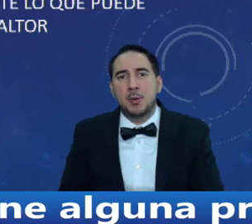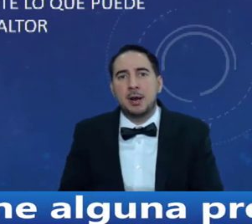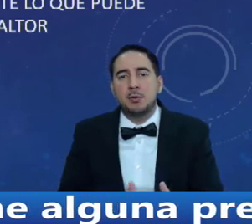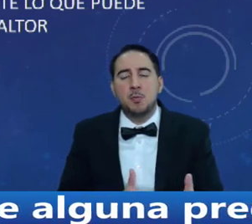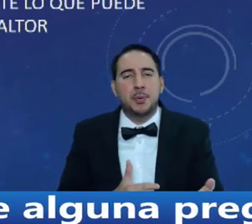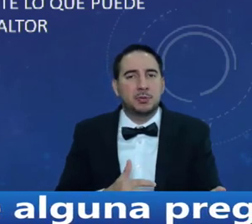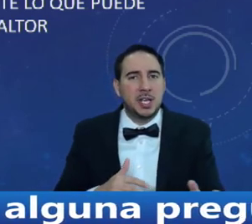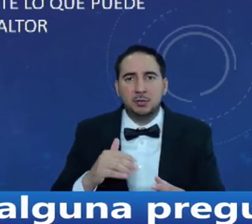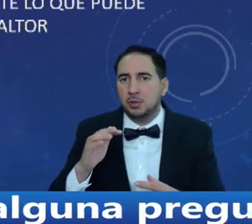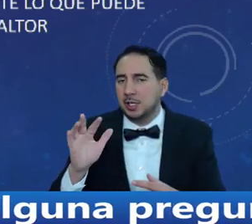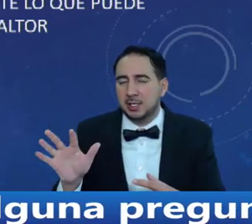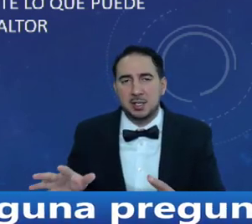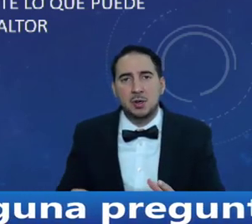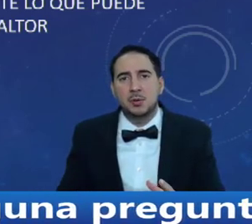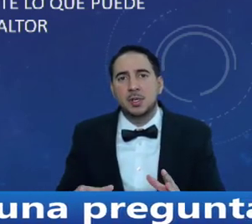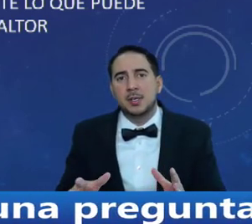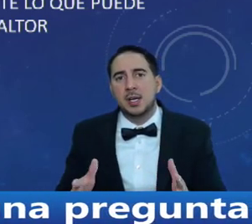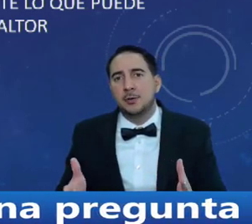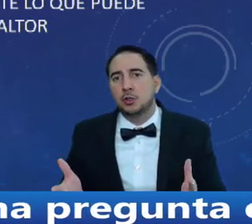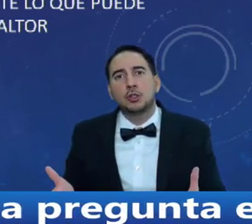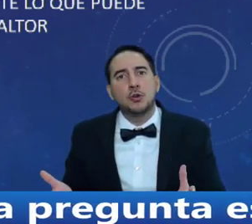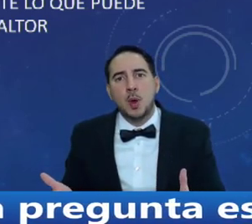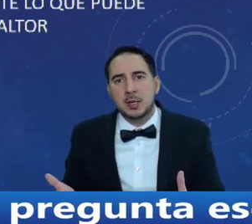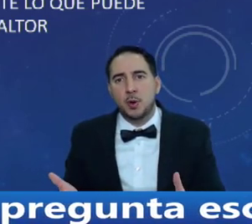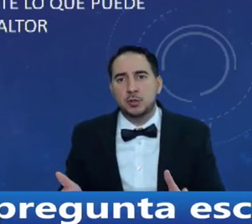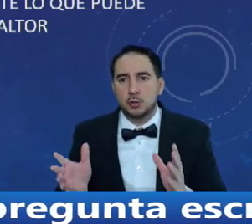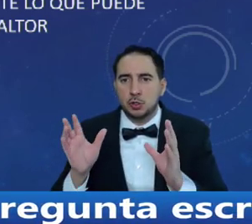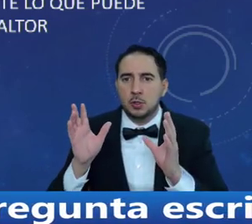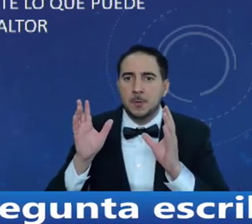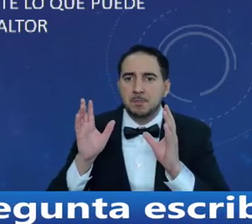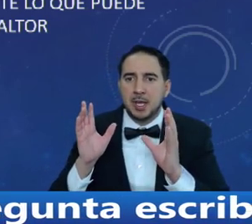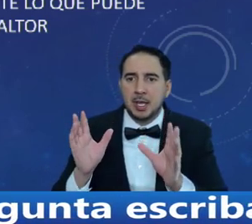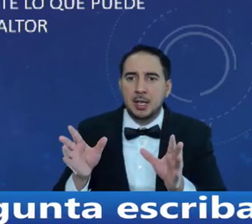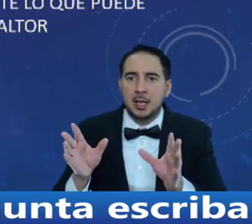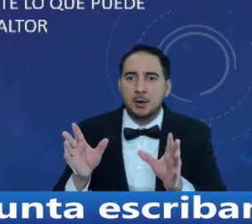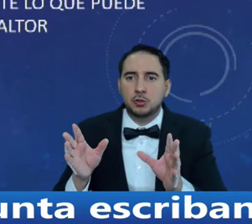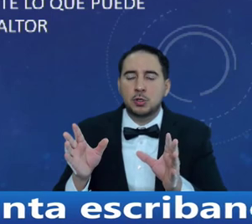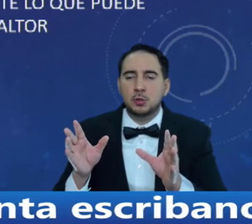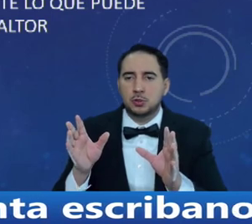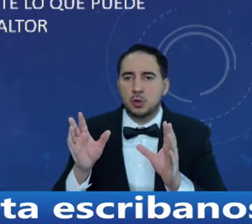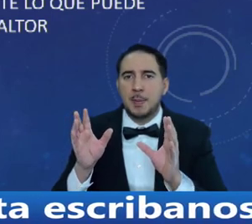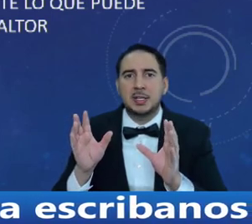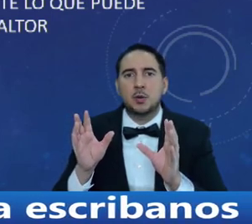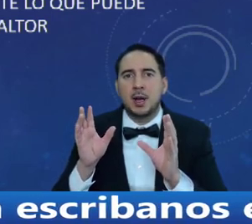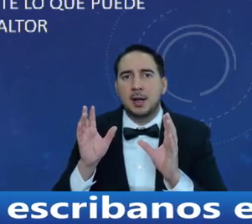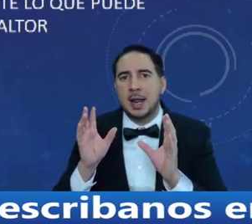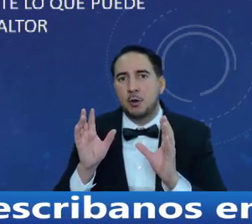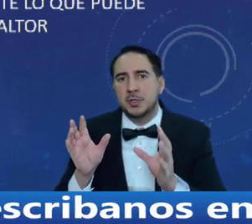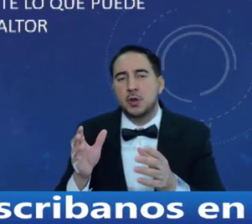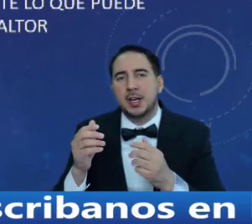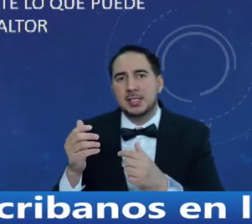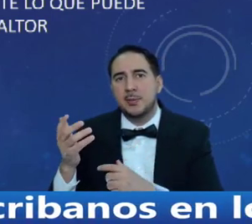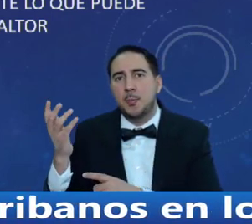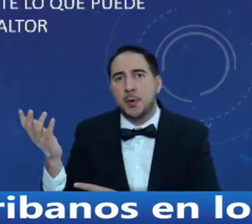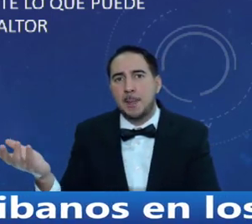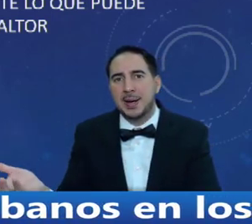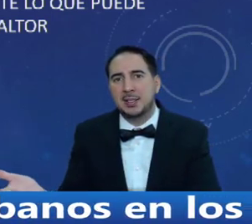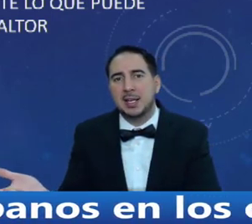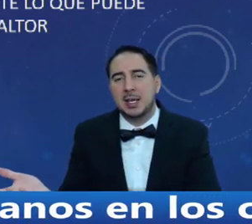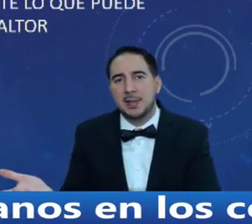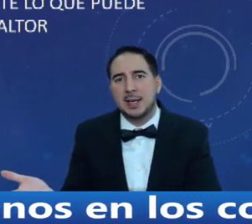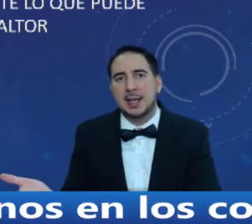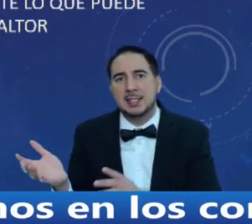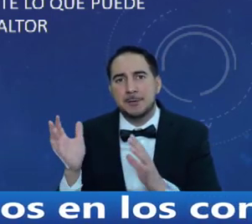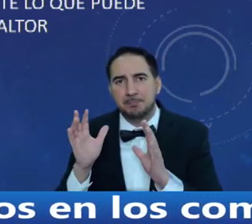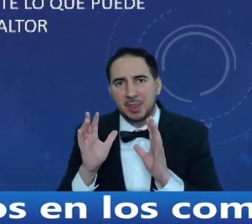me cobraron un por ciento y qué sé yo, nosotros no hacemos eso, nosotros, nosotros solamente con la comisión que recibimos por la